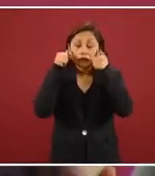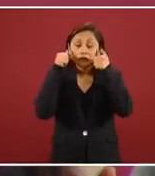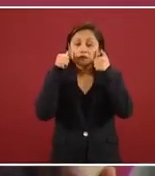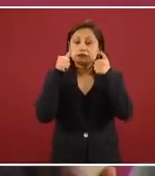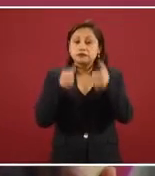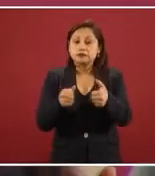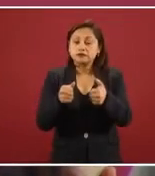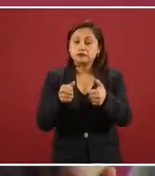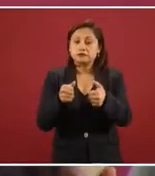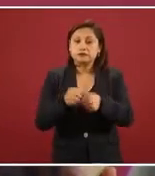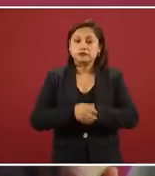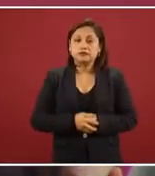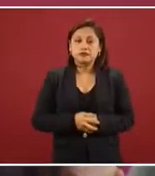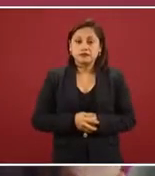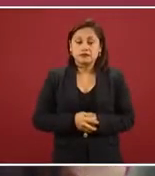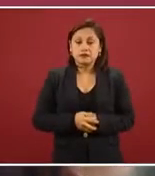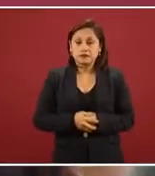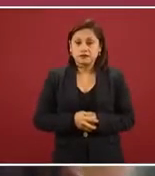siempre